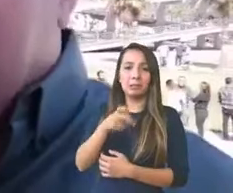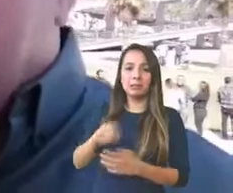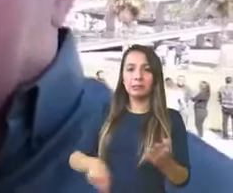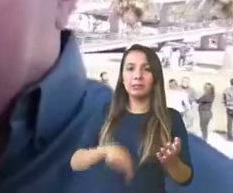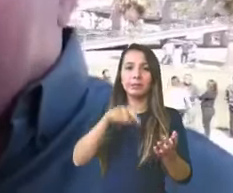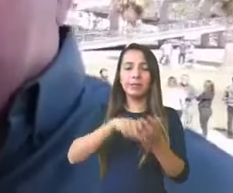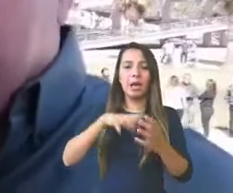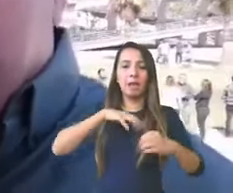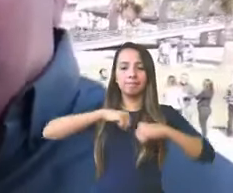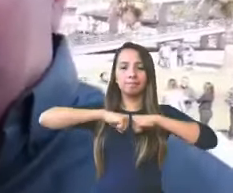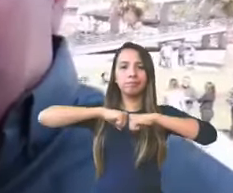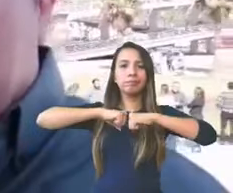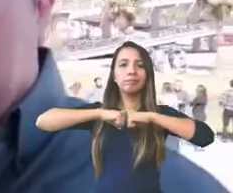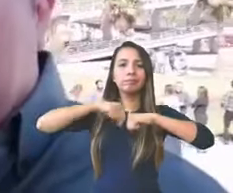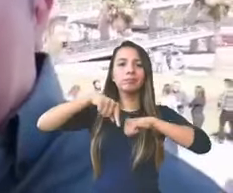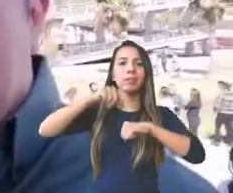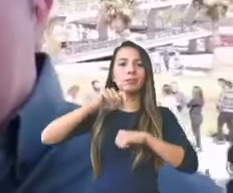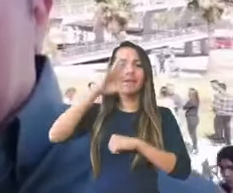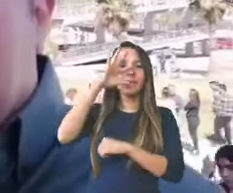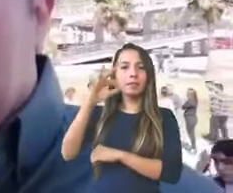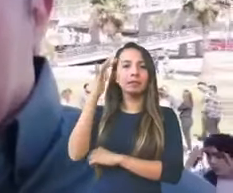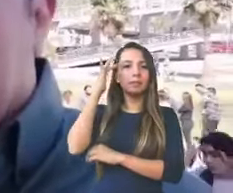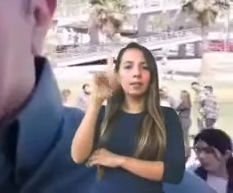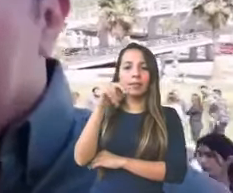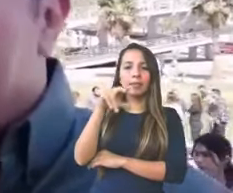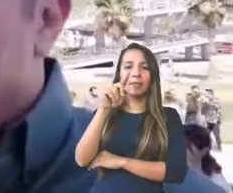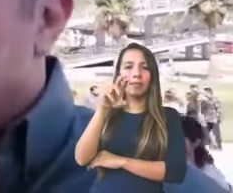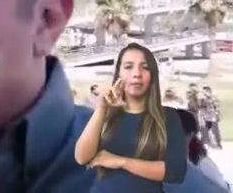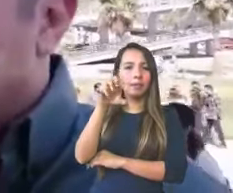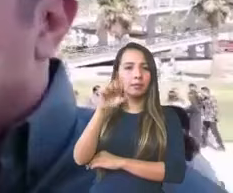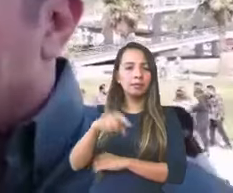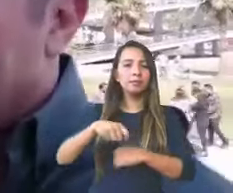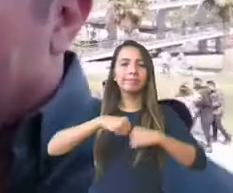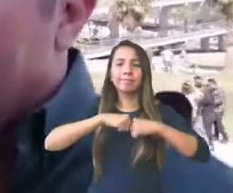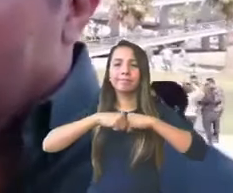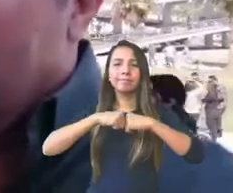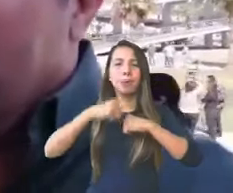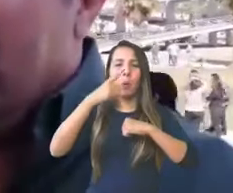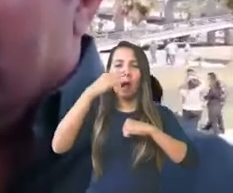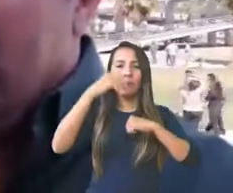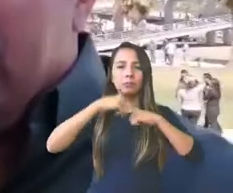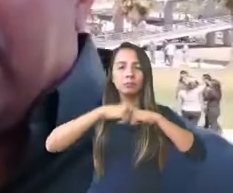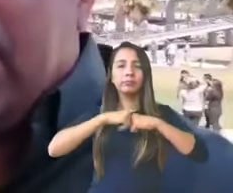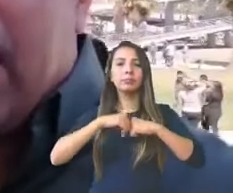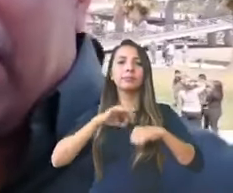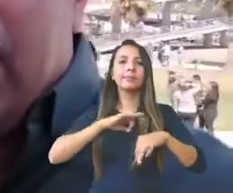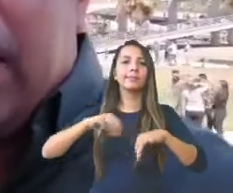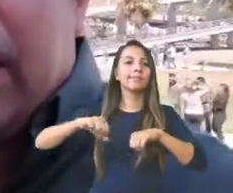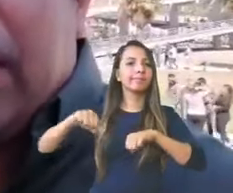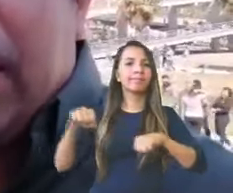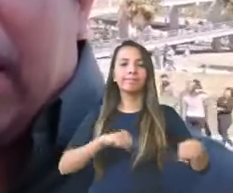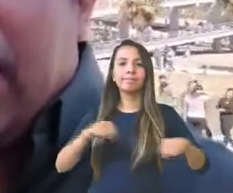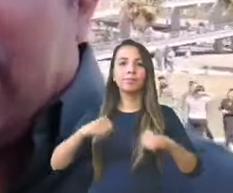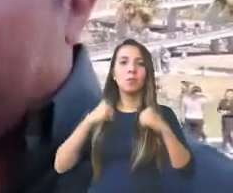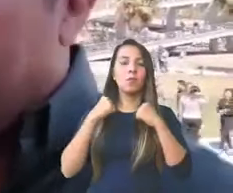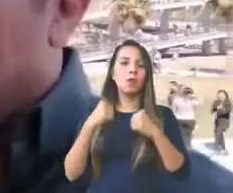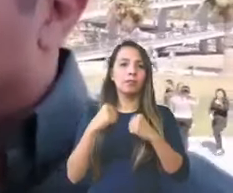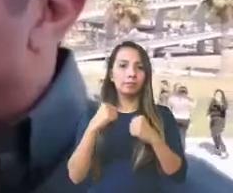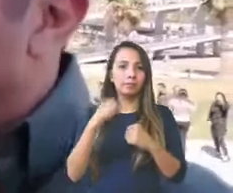tectónicas, que es la falla de San Andrés, y que cualquier movimiento puede causar temblores